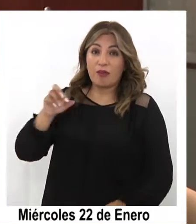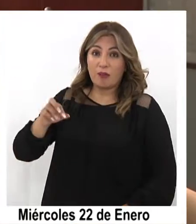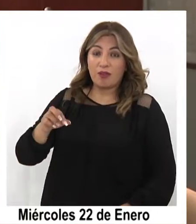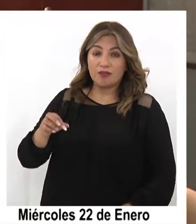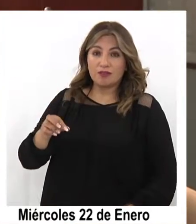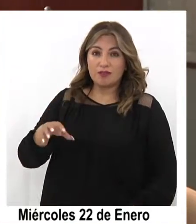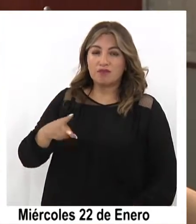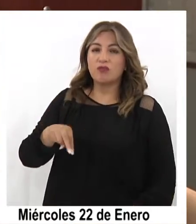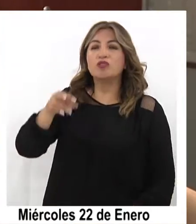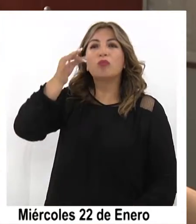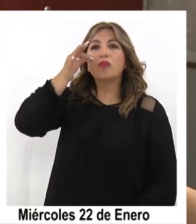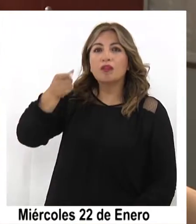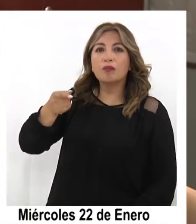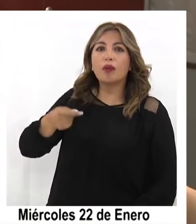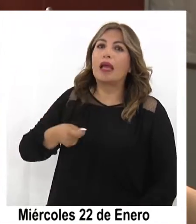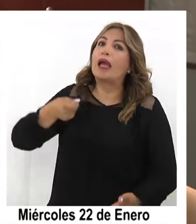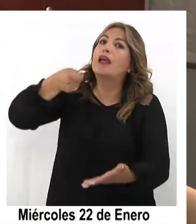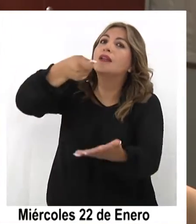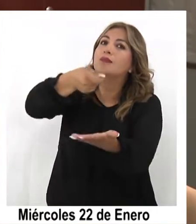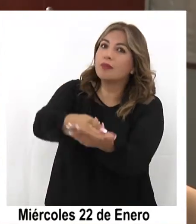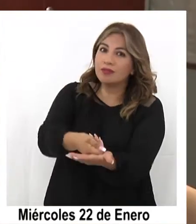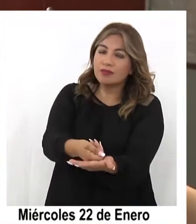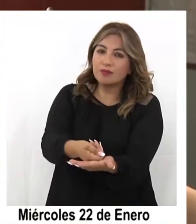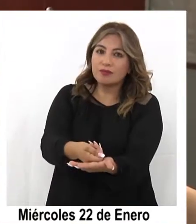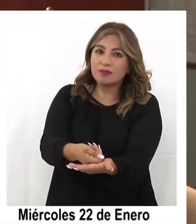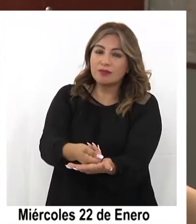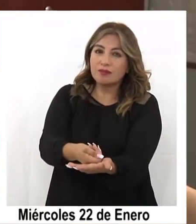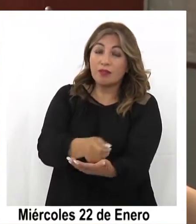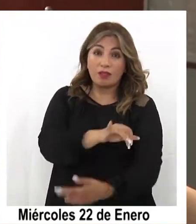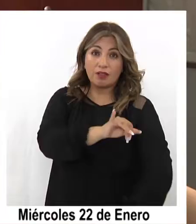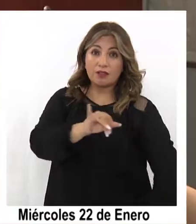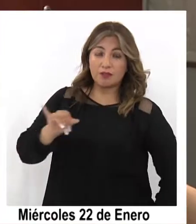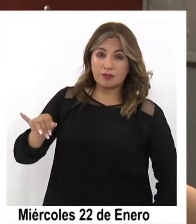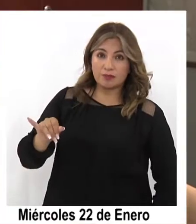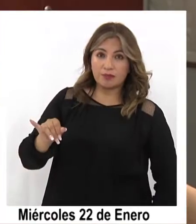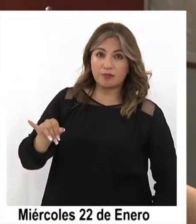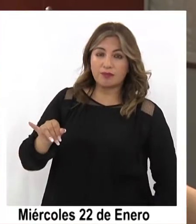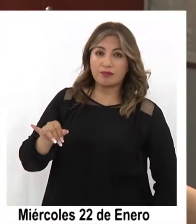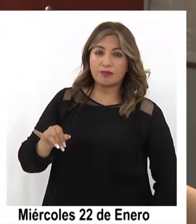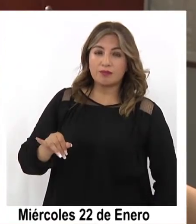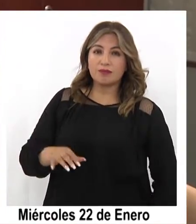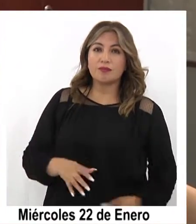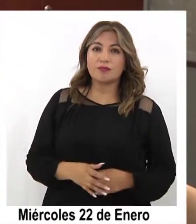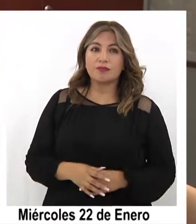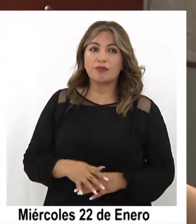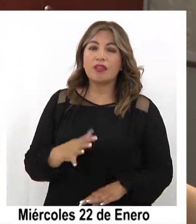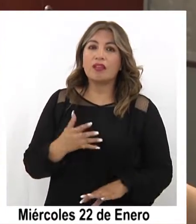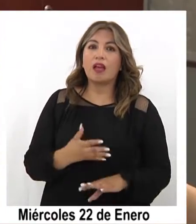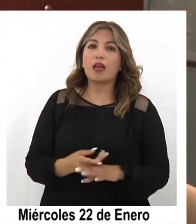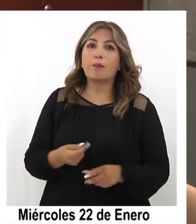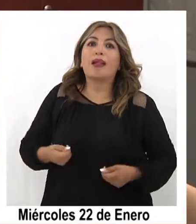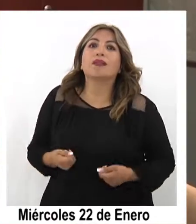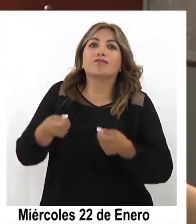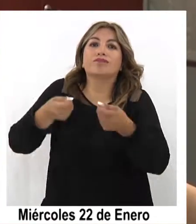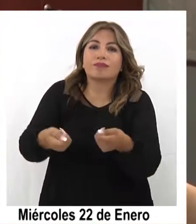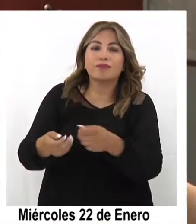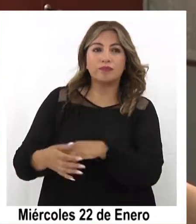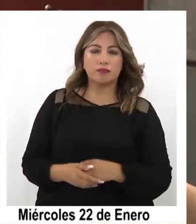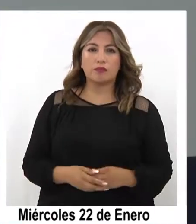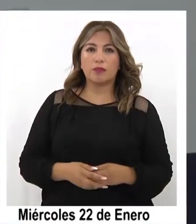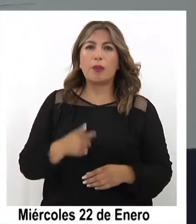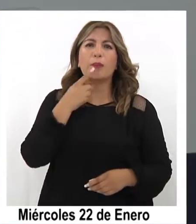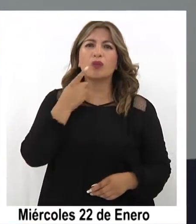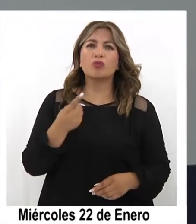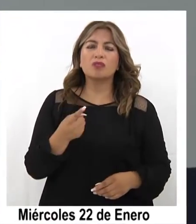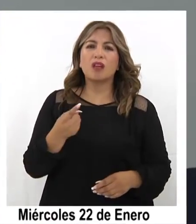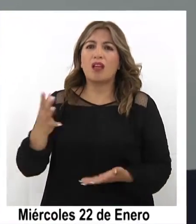previsionales, se ve recién el pago del impuesto y en tercera instancia se ve si es que existe alguna devolución o